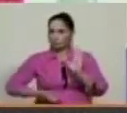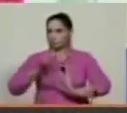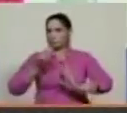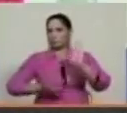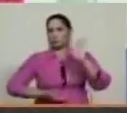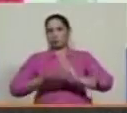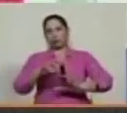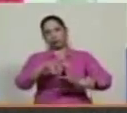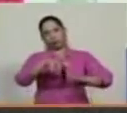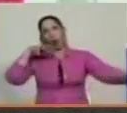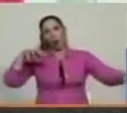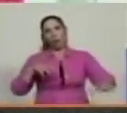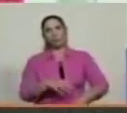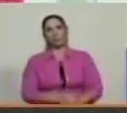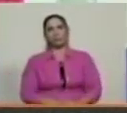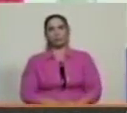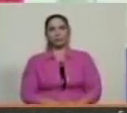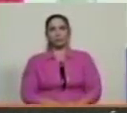Descomunal.